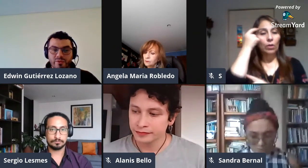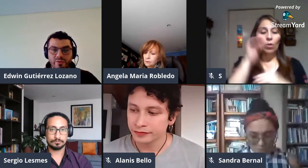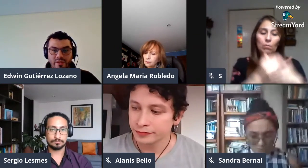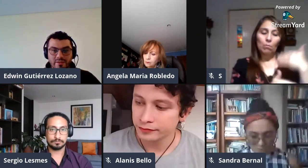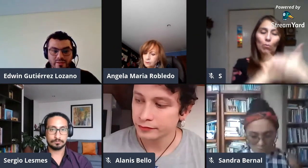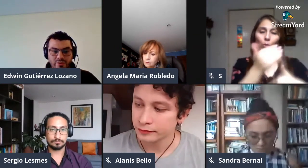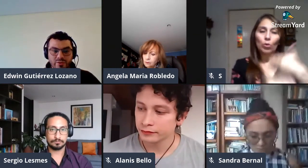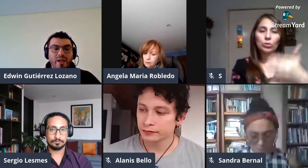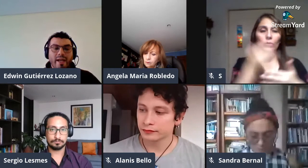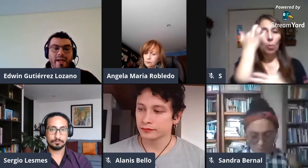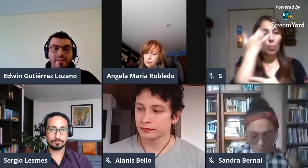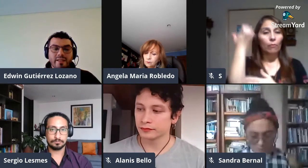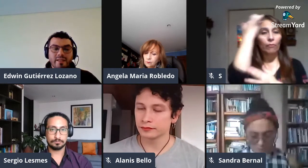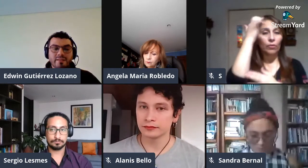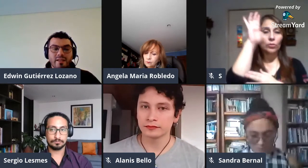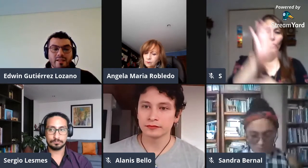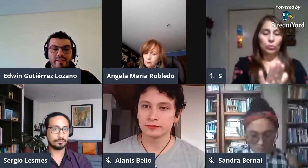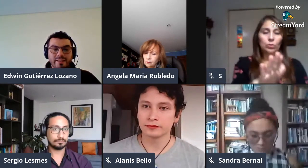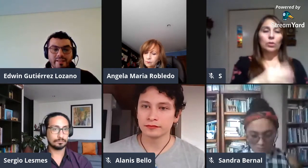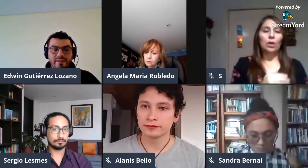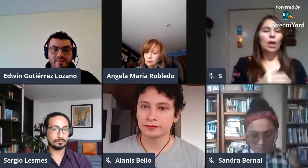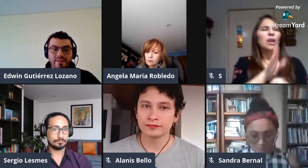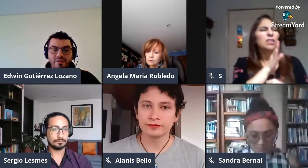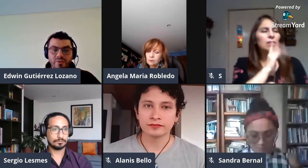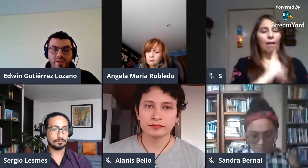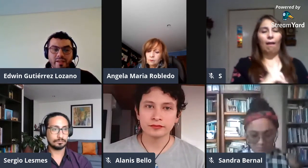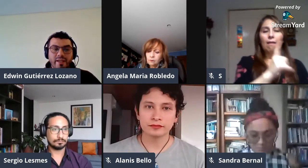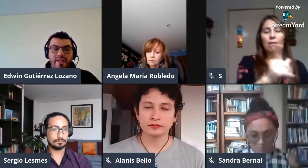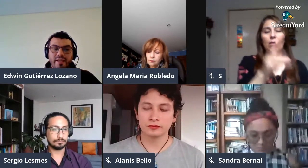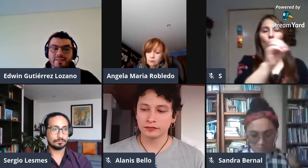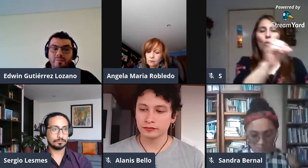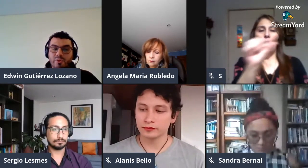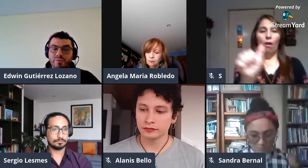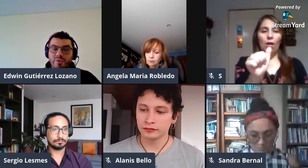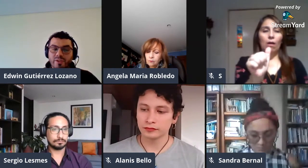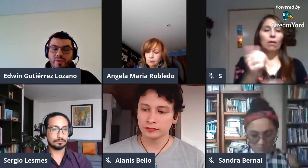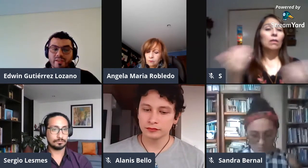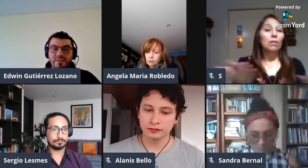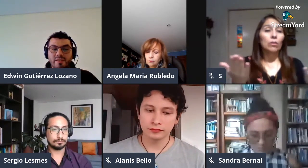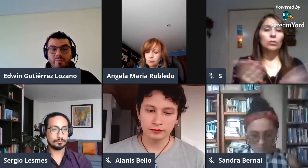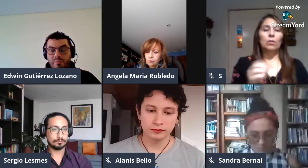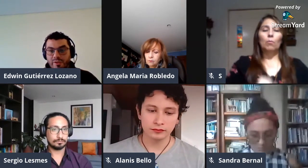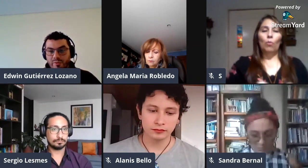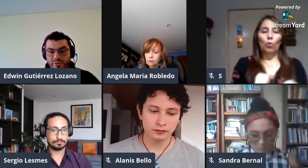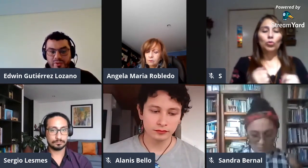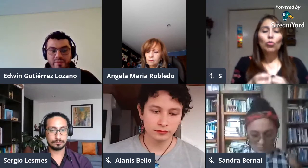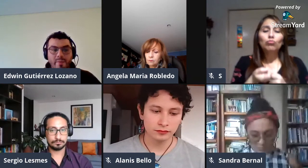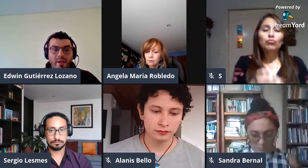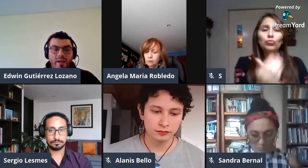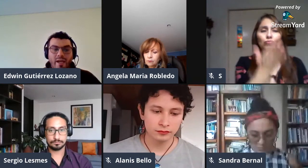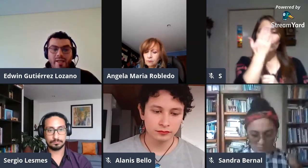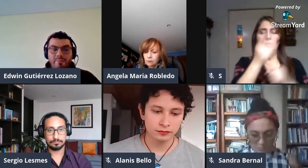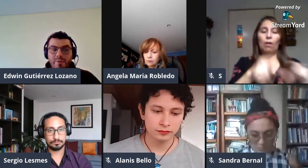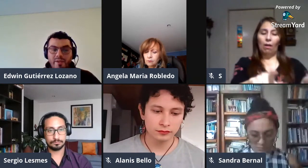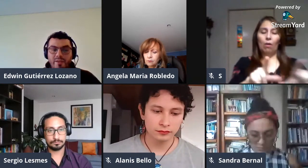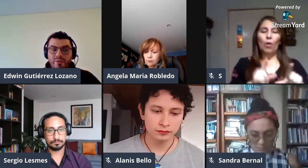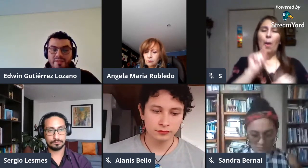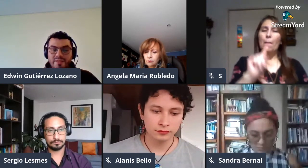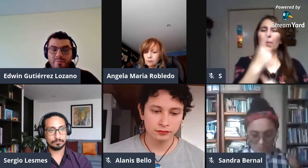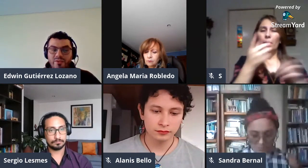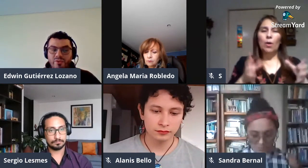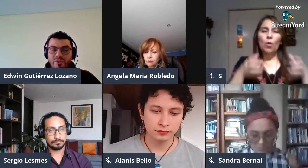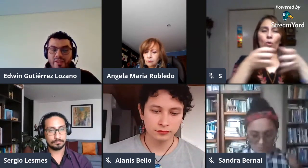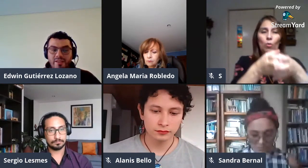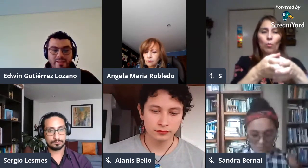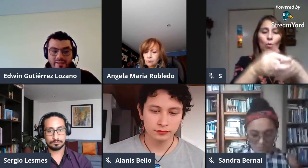de profesionalización a líderes y lideresas de la ciudad que está próximo a graduarse en la primer corte, han preparado